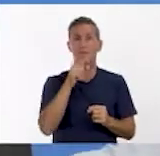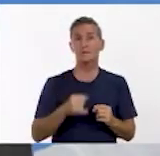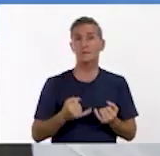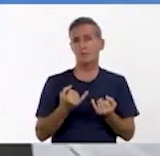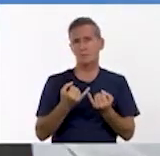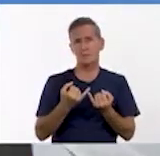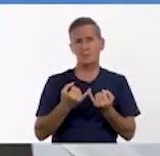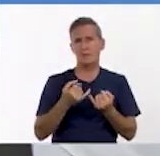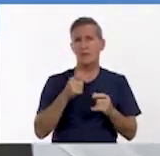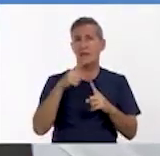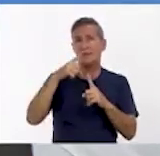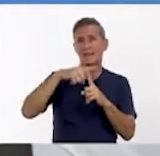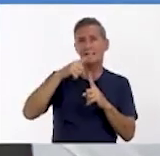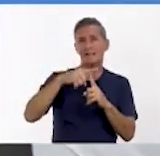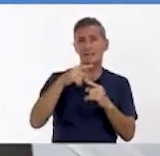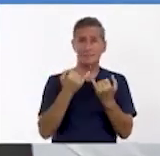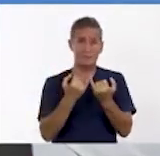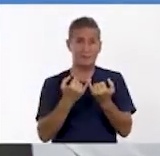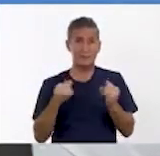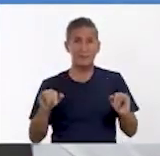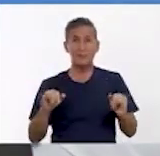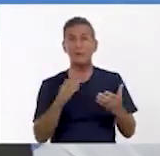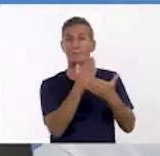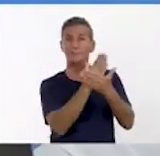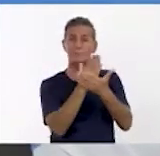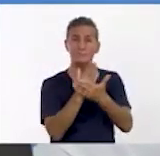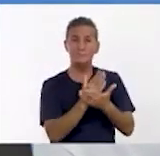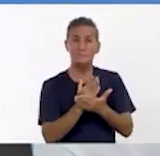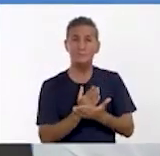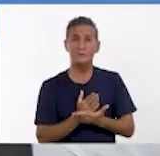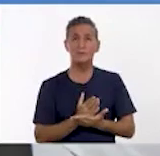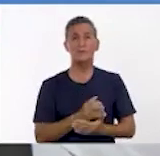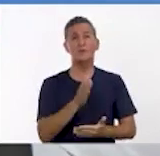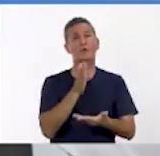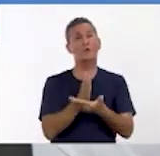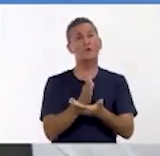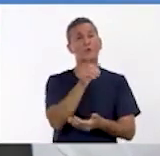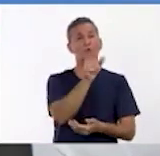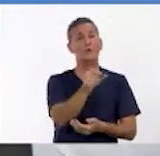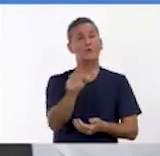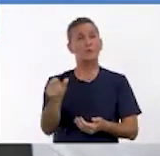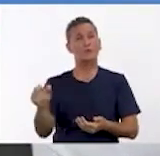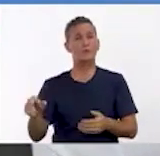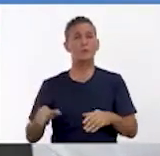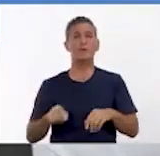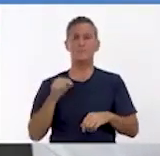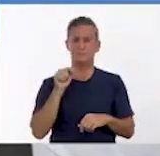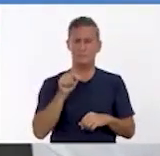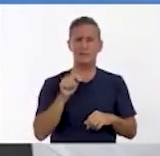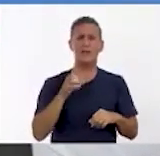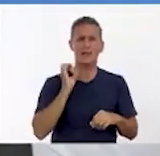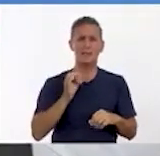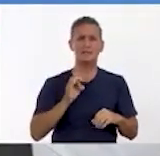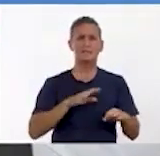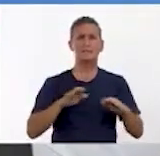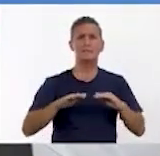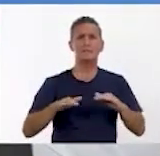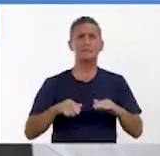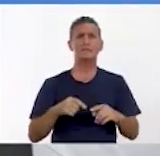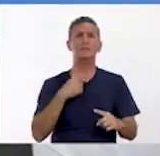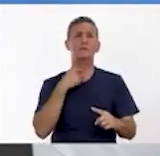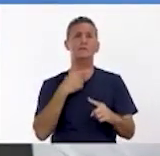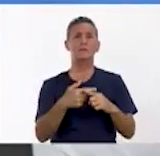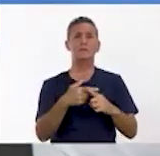pregunta para trabajo independiente, para tarea, para el estudio de nuestros alumnos y que con ellos